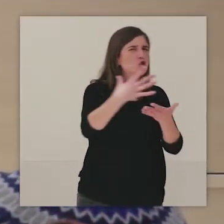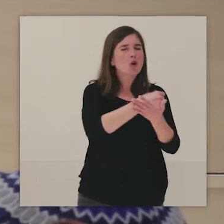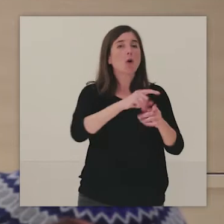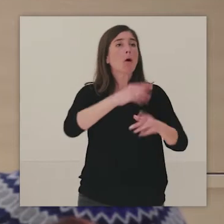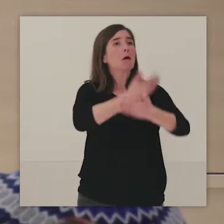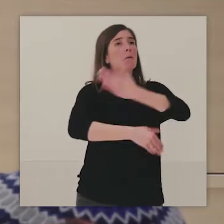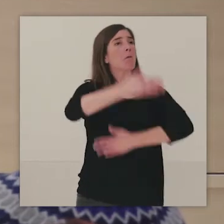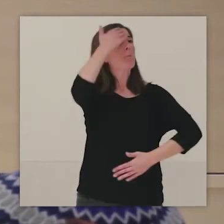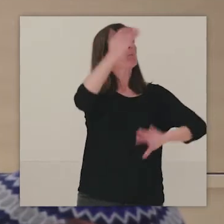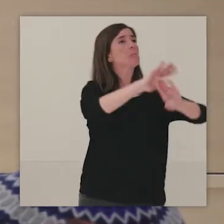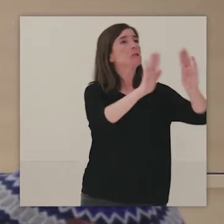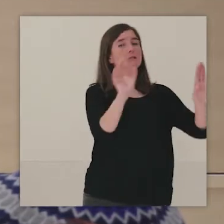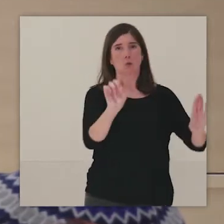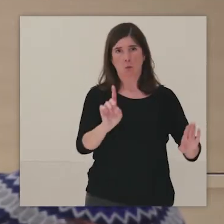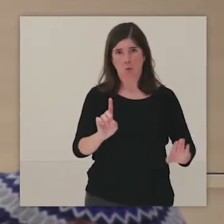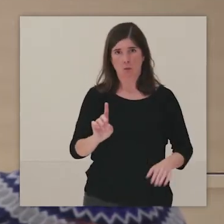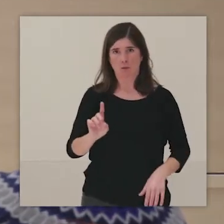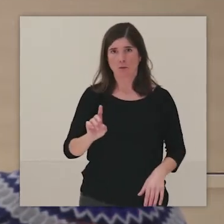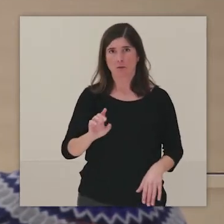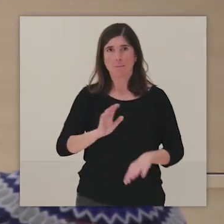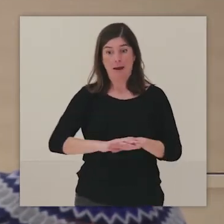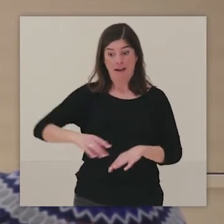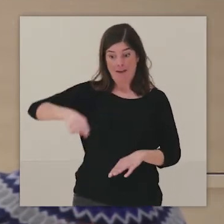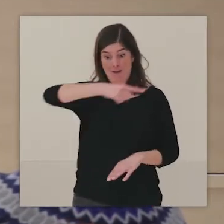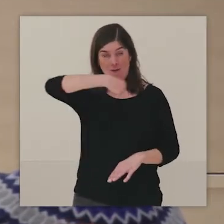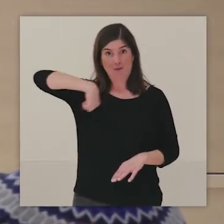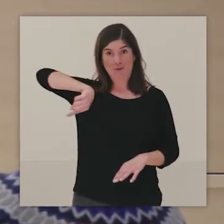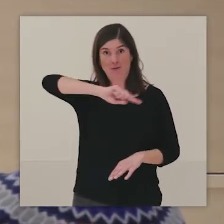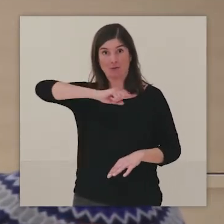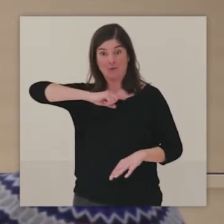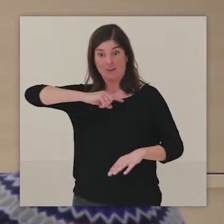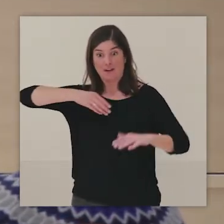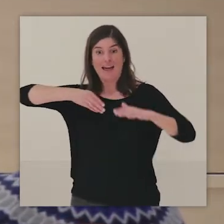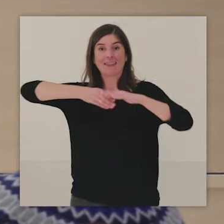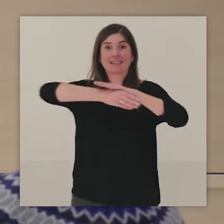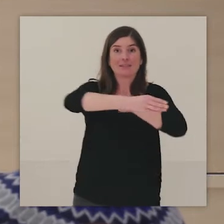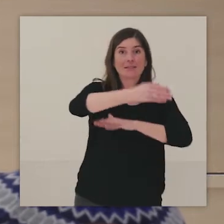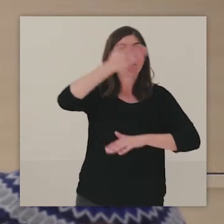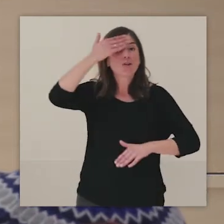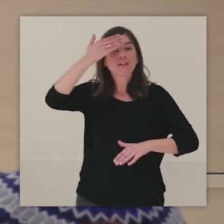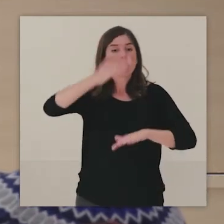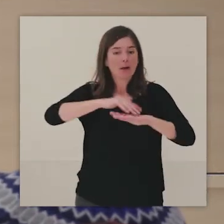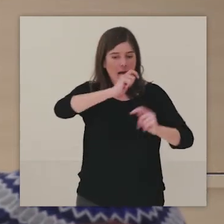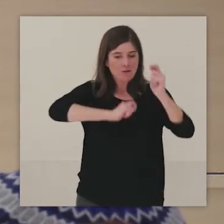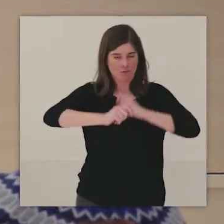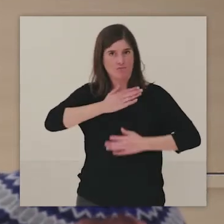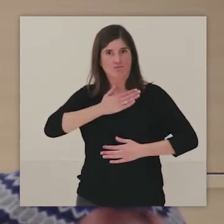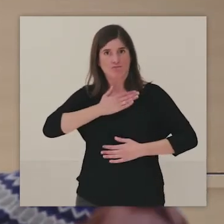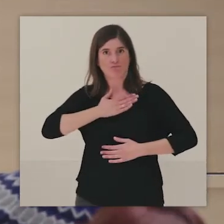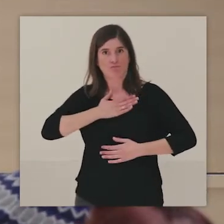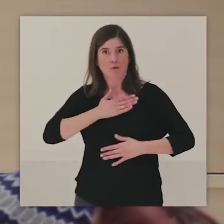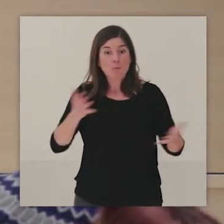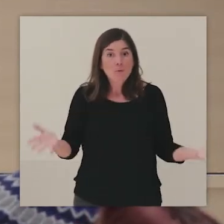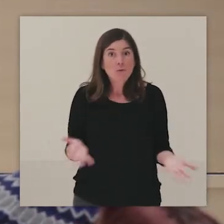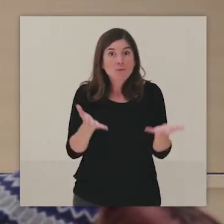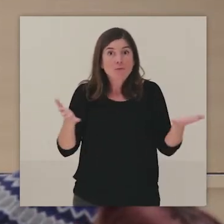de discapacidad intelectual, lo que pasa es que es cierto que para nosotros la accesibilidad cognitiva, para nuestras organizaciones, la promoción de la